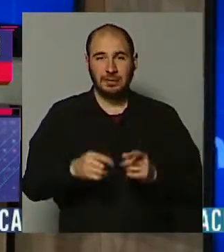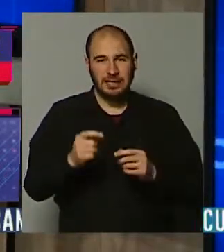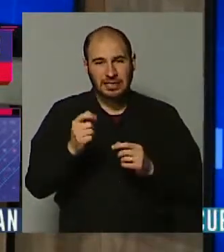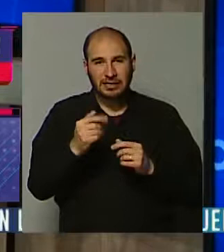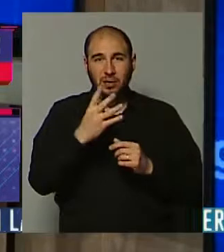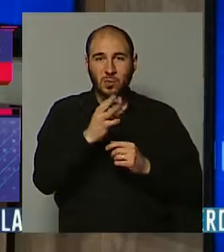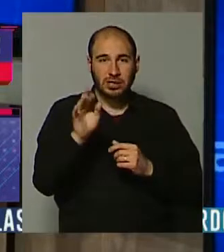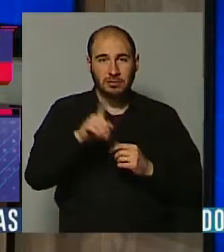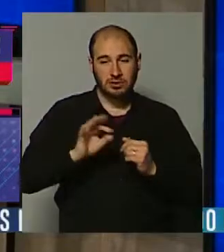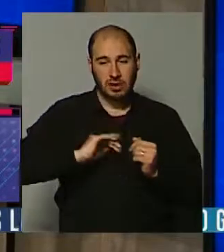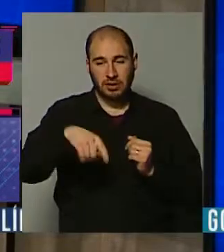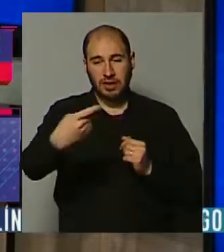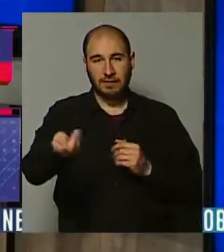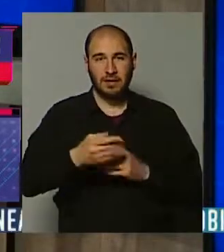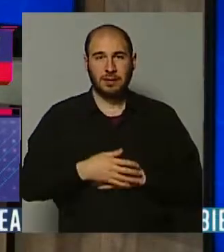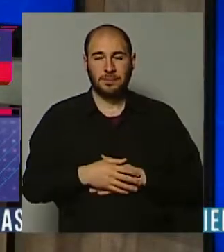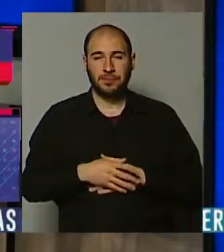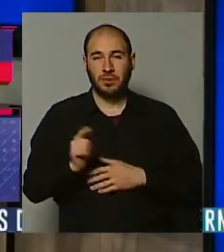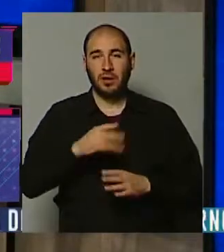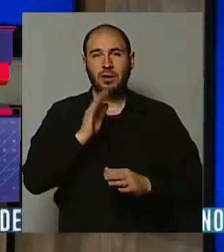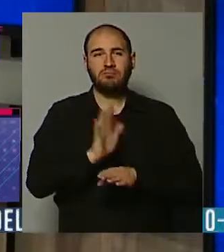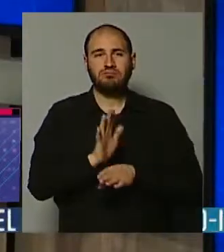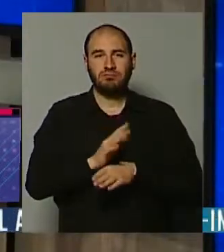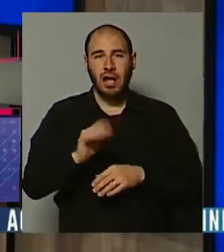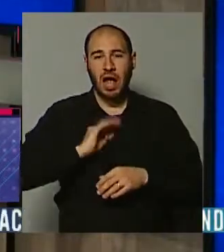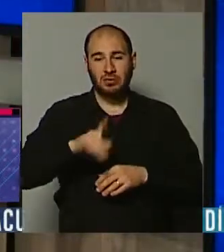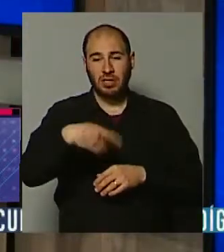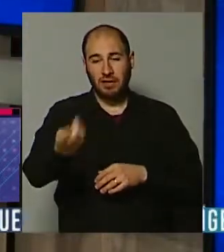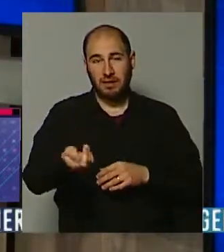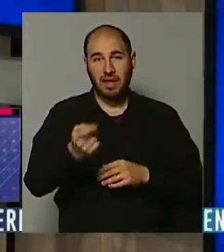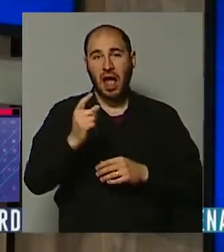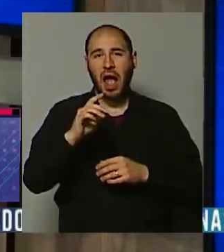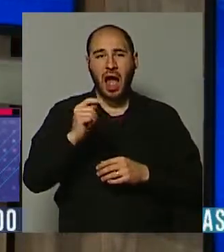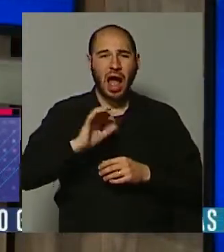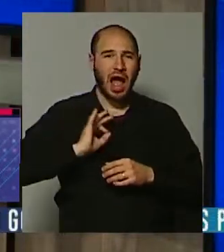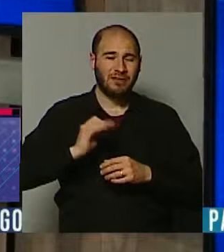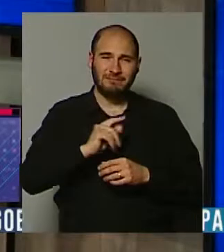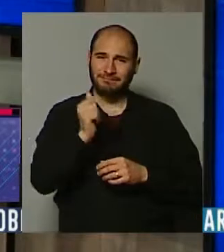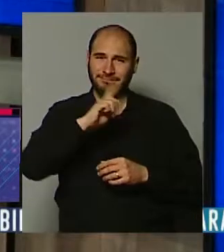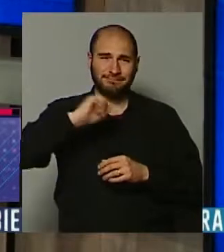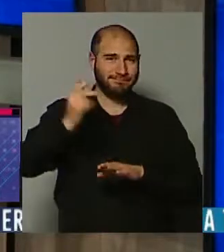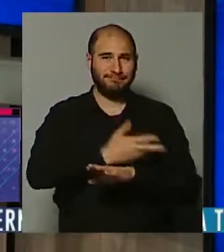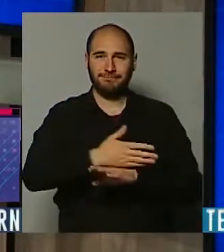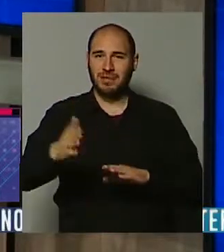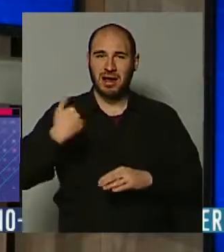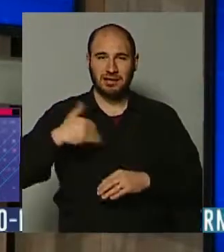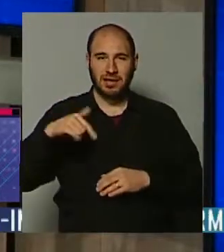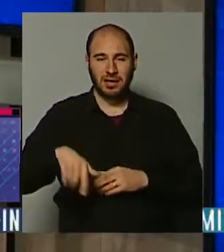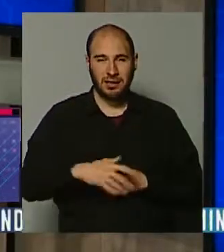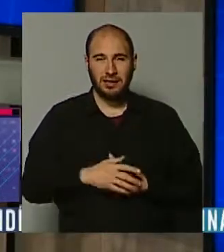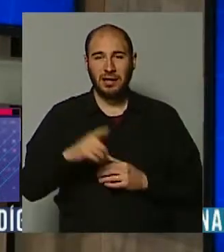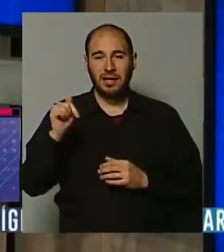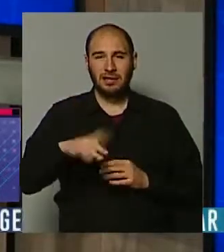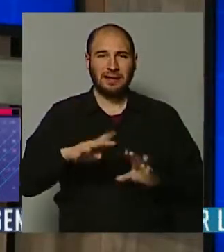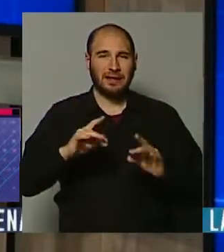al 40% el año que viene, con lo cual habla de que el año que viene va a seguir siendo un año sumamente inflacionario también para nuestro país, va a ser una variable